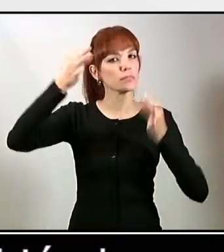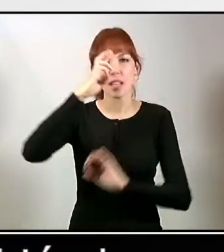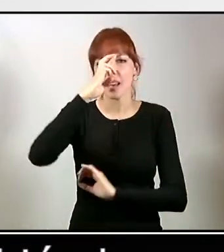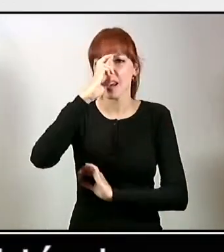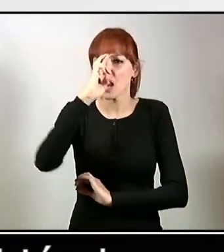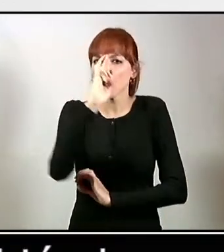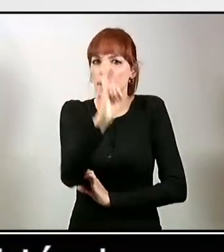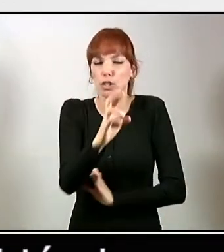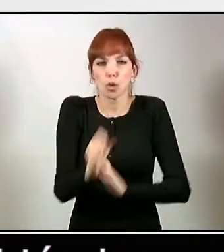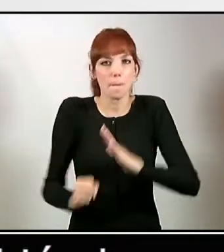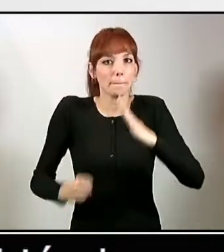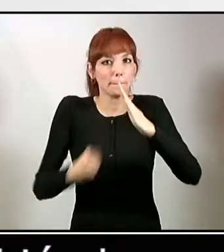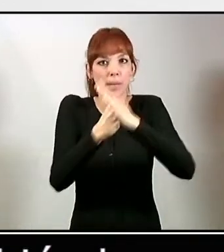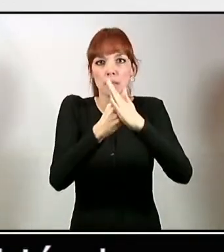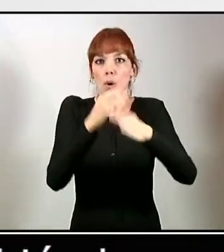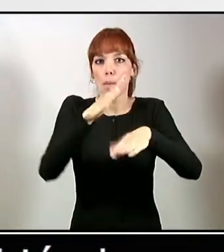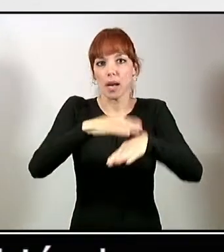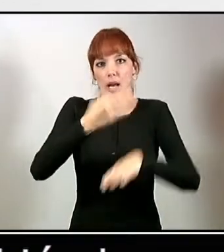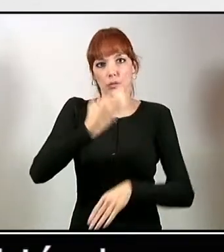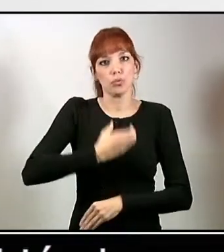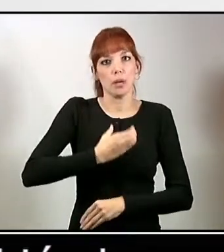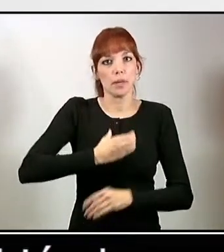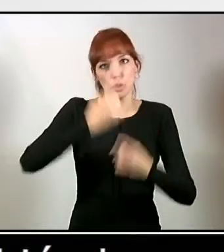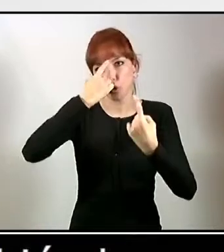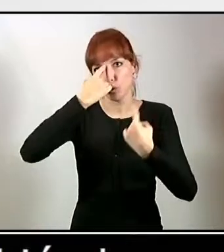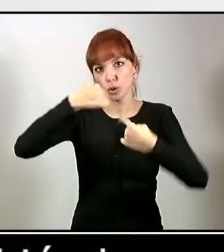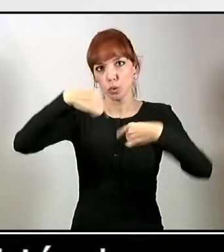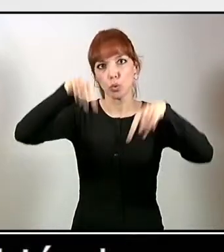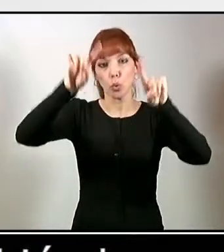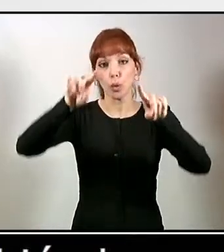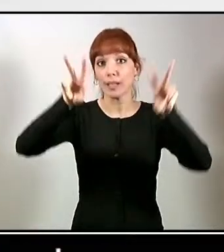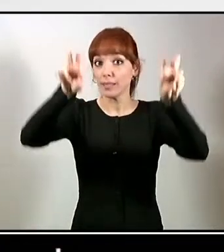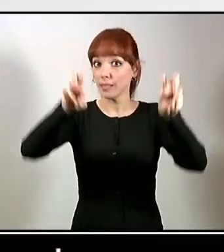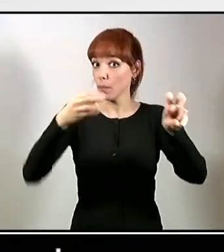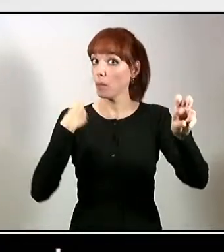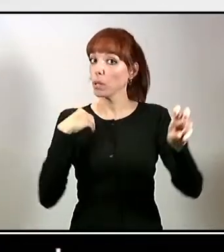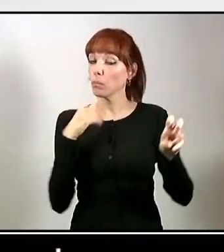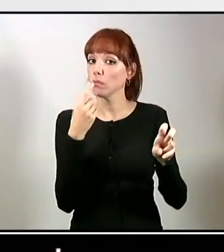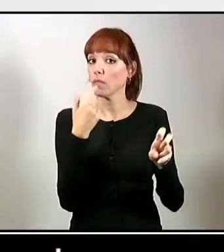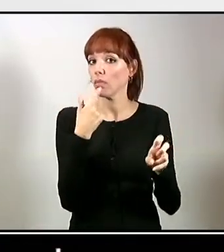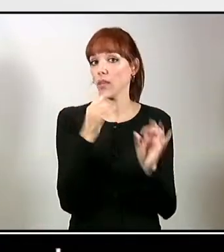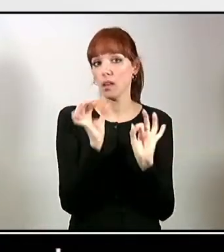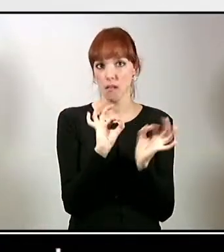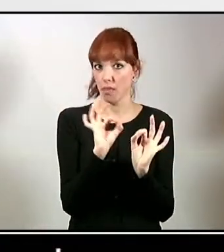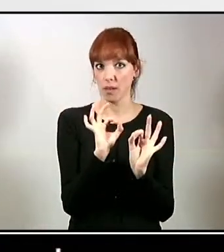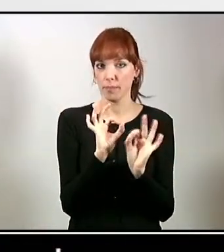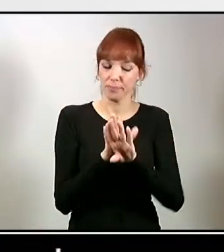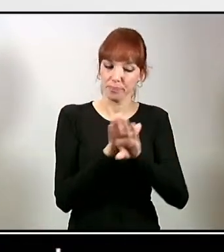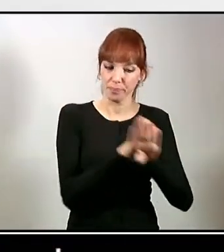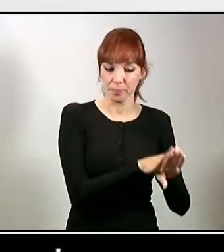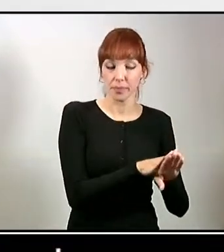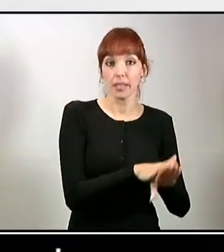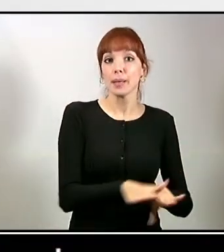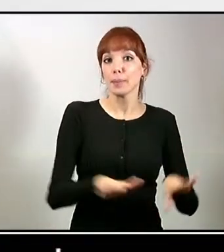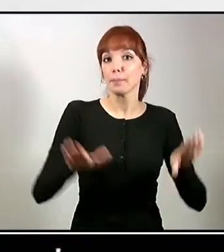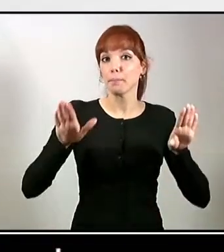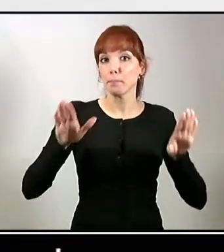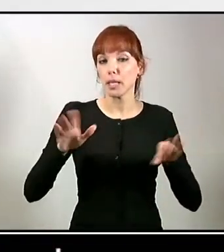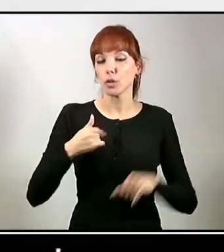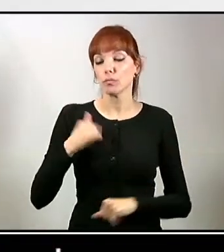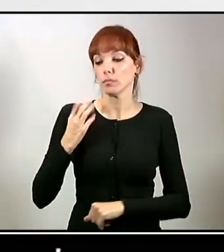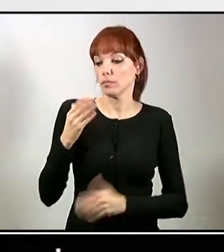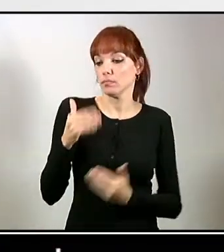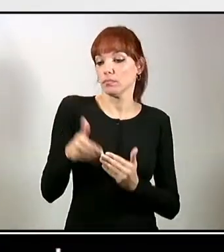respeto a la autonomía municipal y, por tanto, sobre ese tema no nos vamos a posicionar. Lo que sí podemos decir a día de hoy